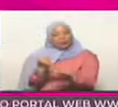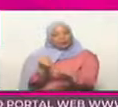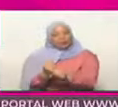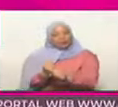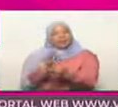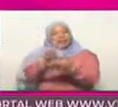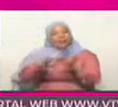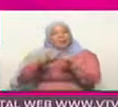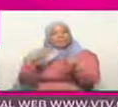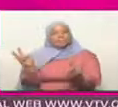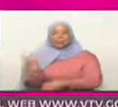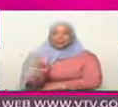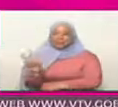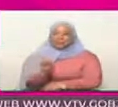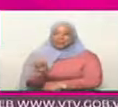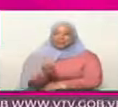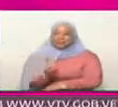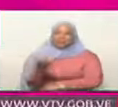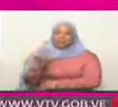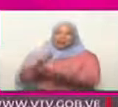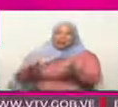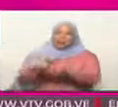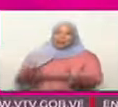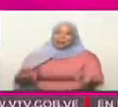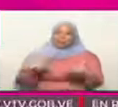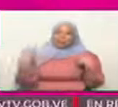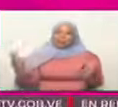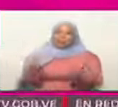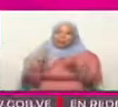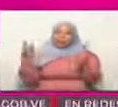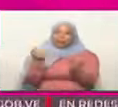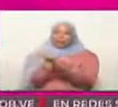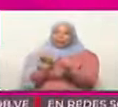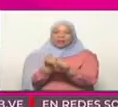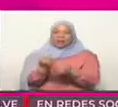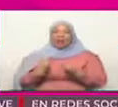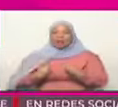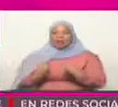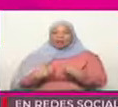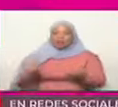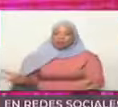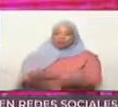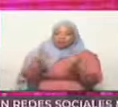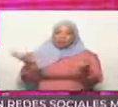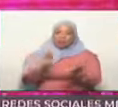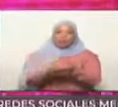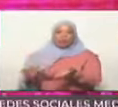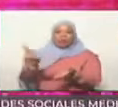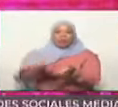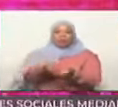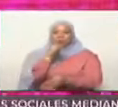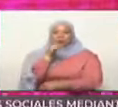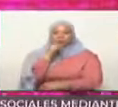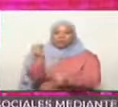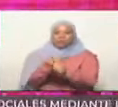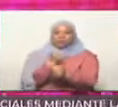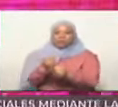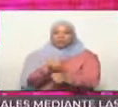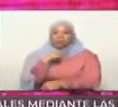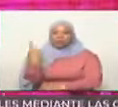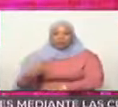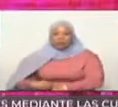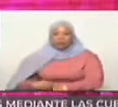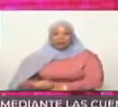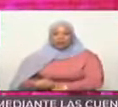paz, celebro hoy la victoria, celebro hoy la vida. Voy regresando de Rusia, de